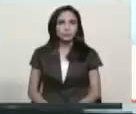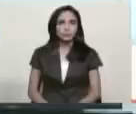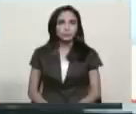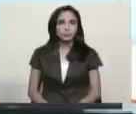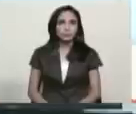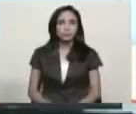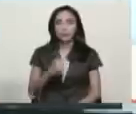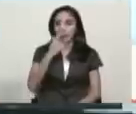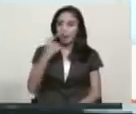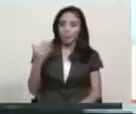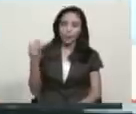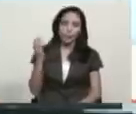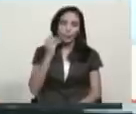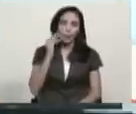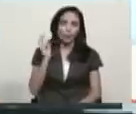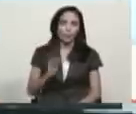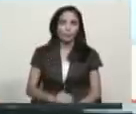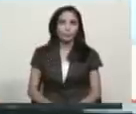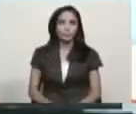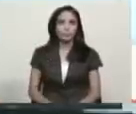¿Alguien creería posible